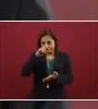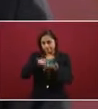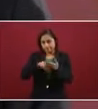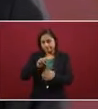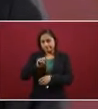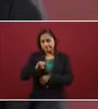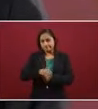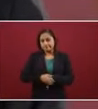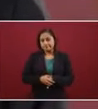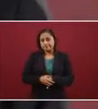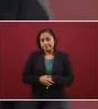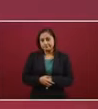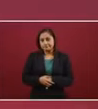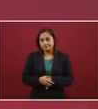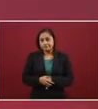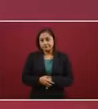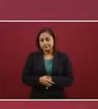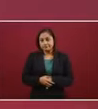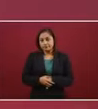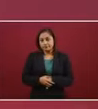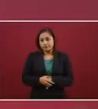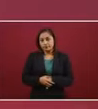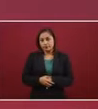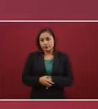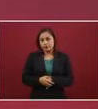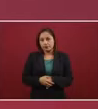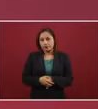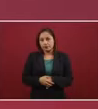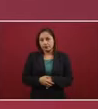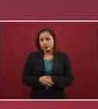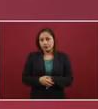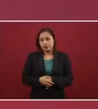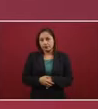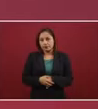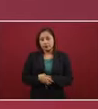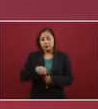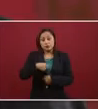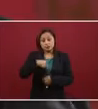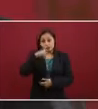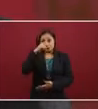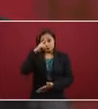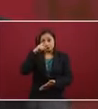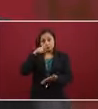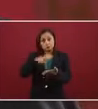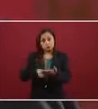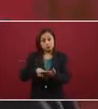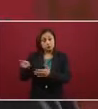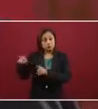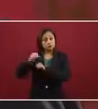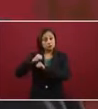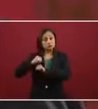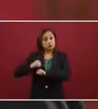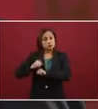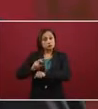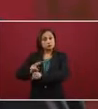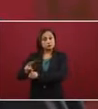Pienso que la fiscalía debe de hacer una investigación a fondo